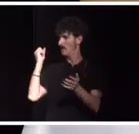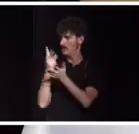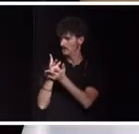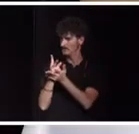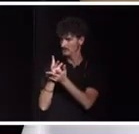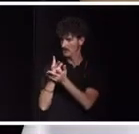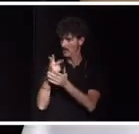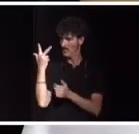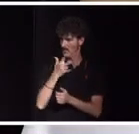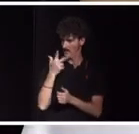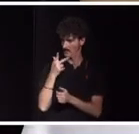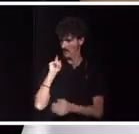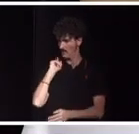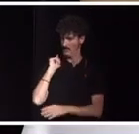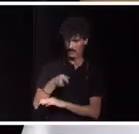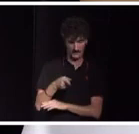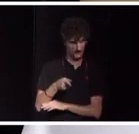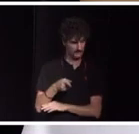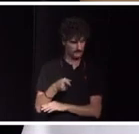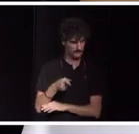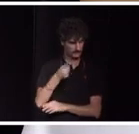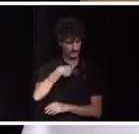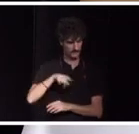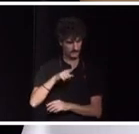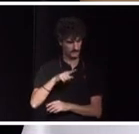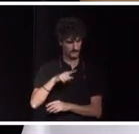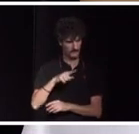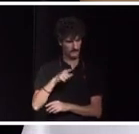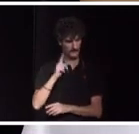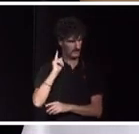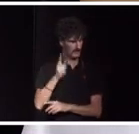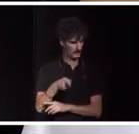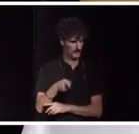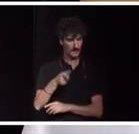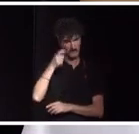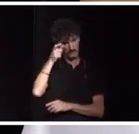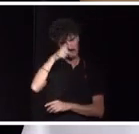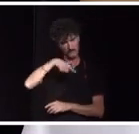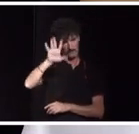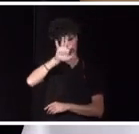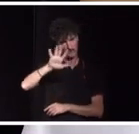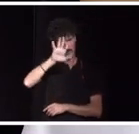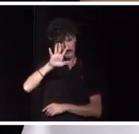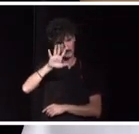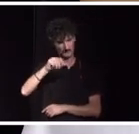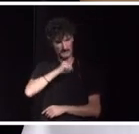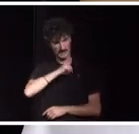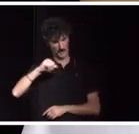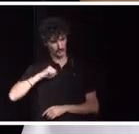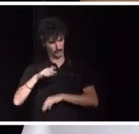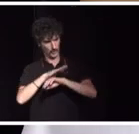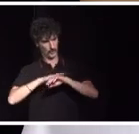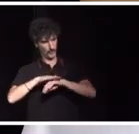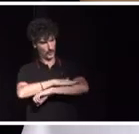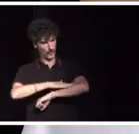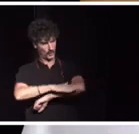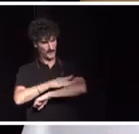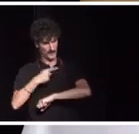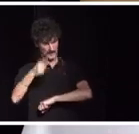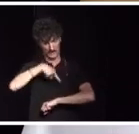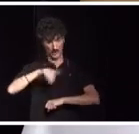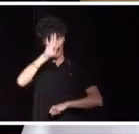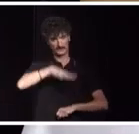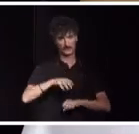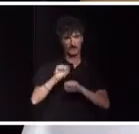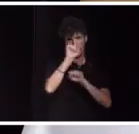por el derecho a decidir de los pueblos. Queremos más autogobierno, pero para que Cataluña proteja a su